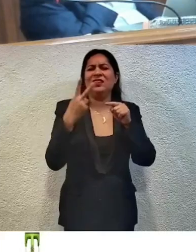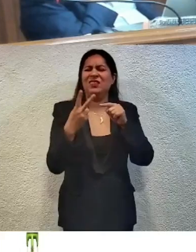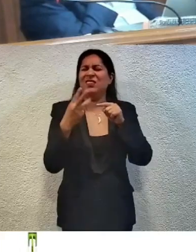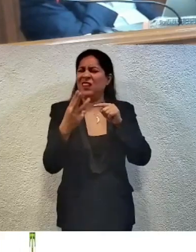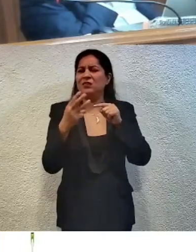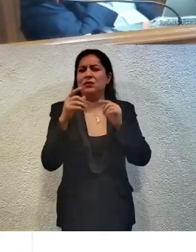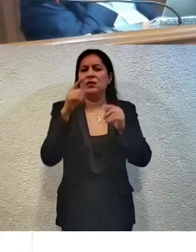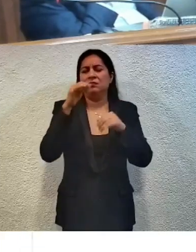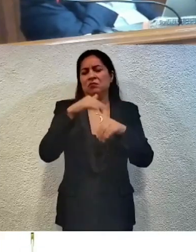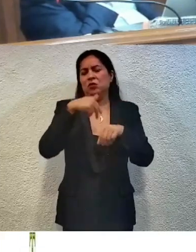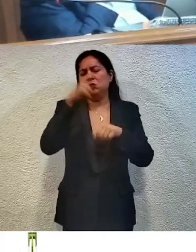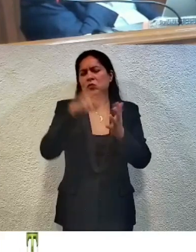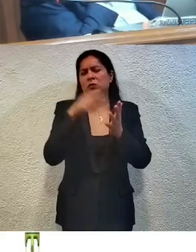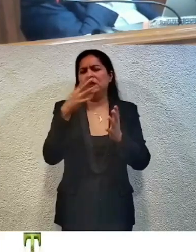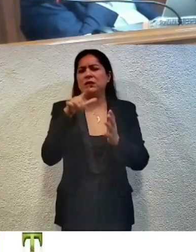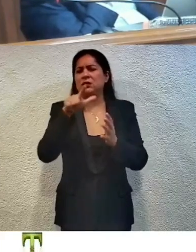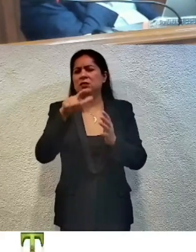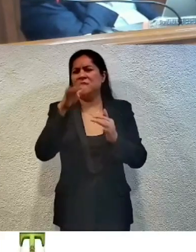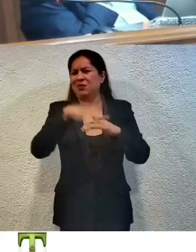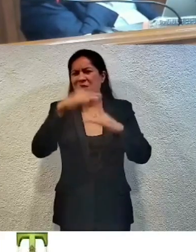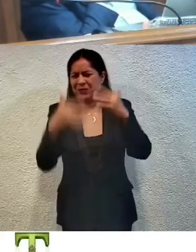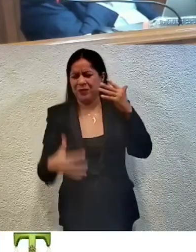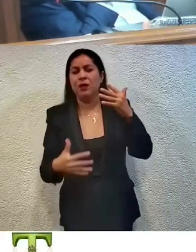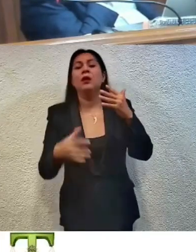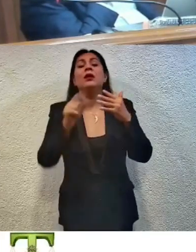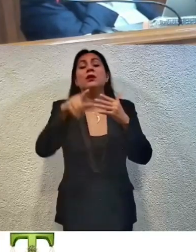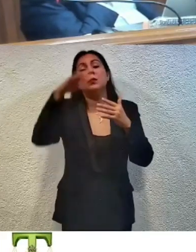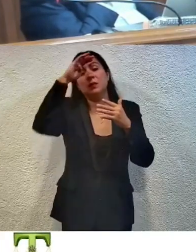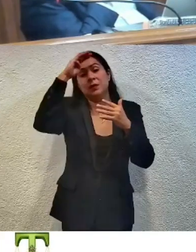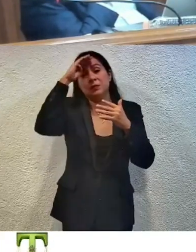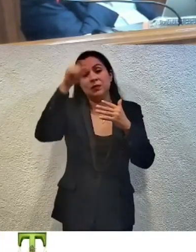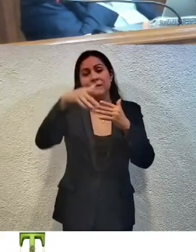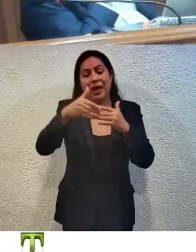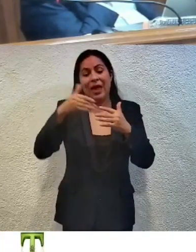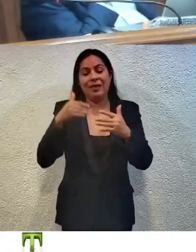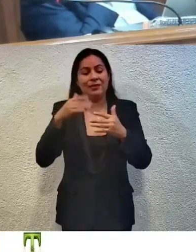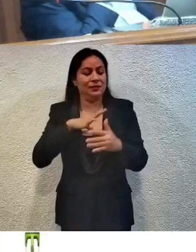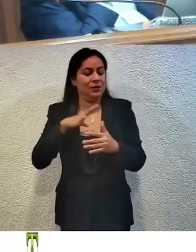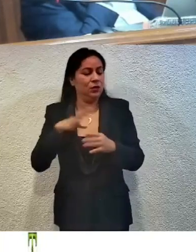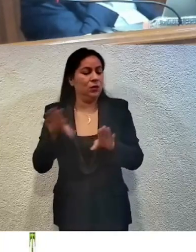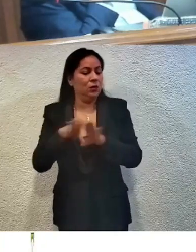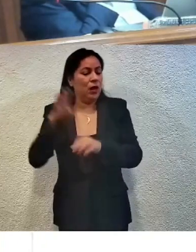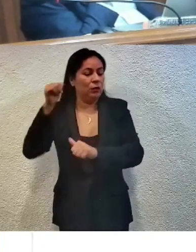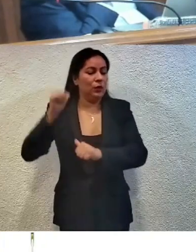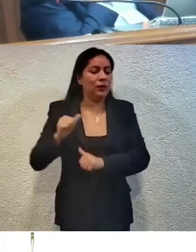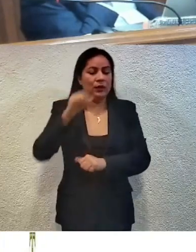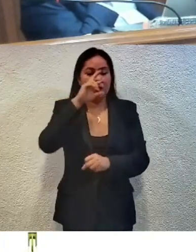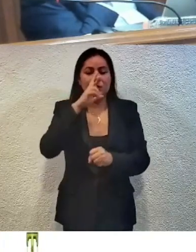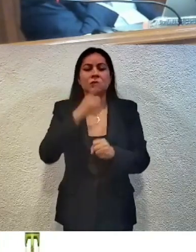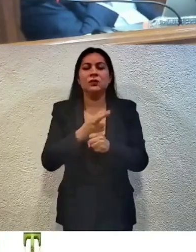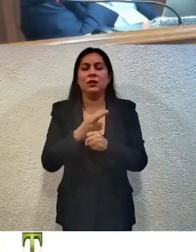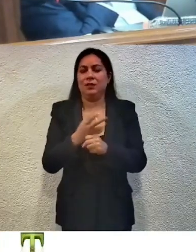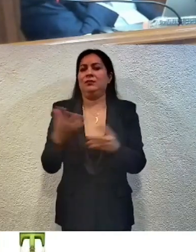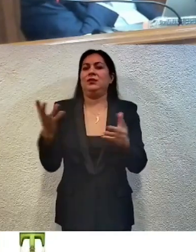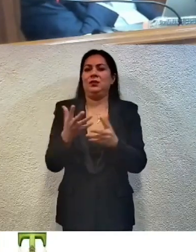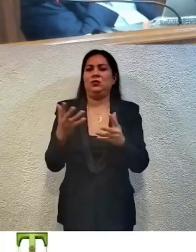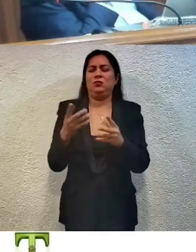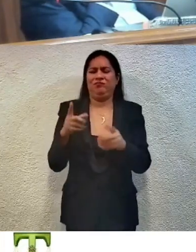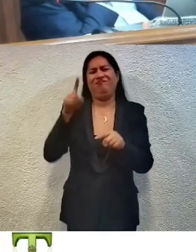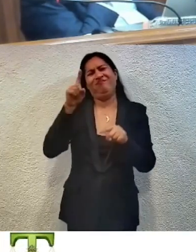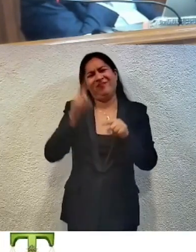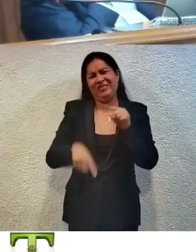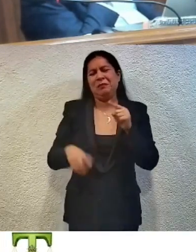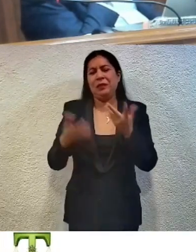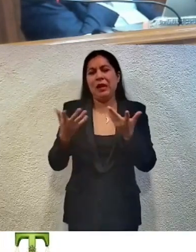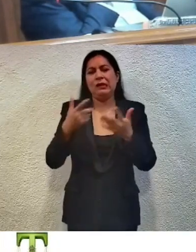83/2017 y acumulados. Bajo las anteriores consideraciones, tomando en cuenta que la autoridad responsable incurrió en un error